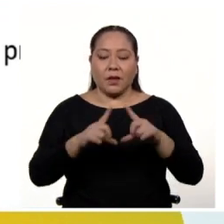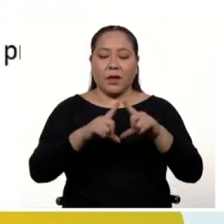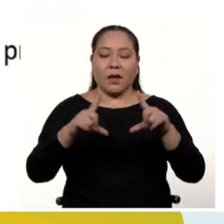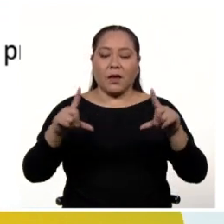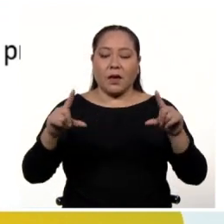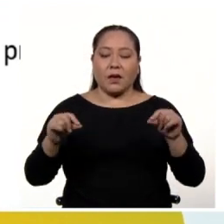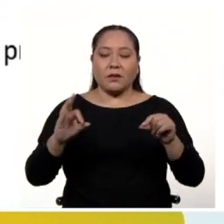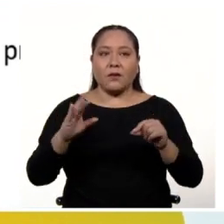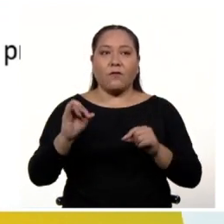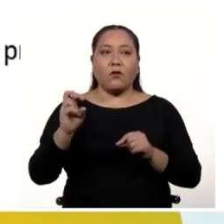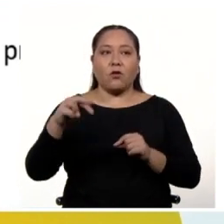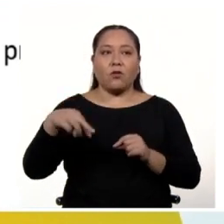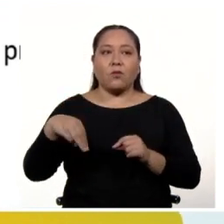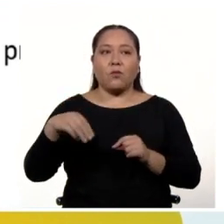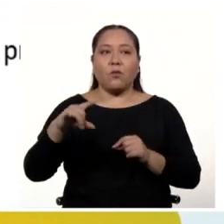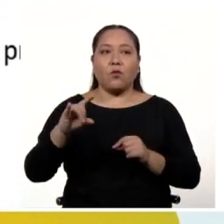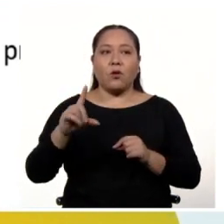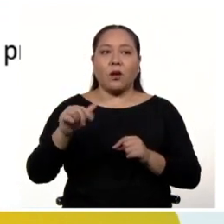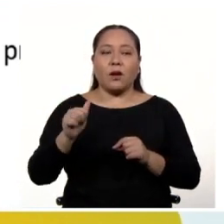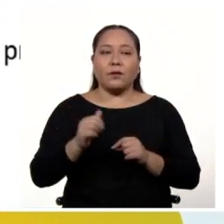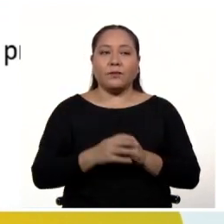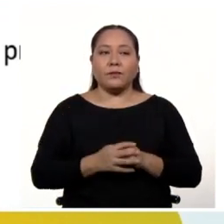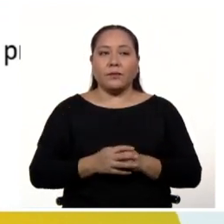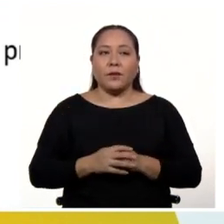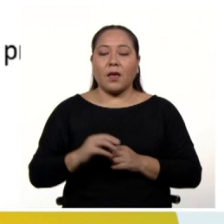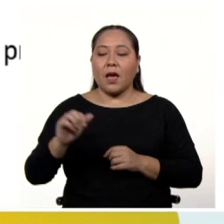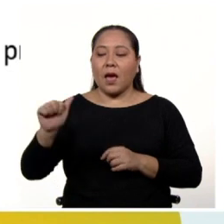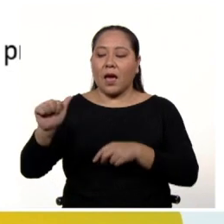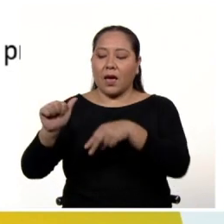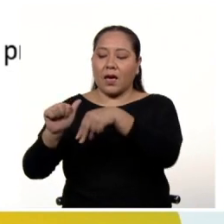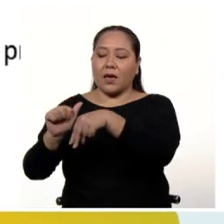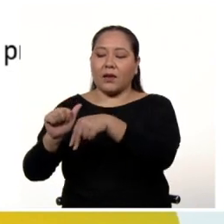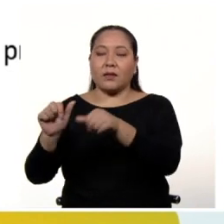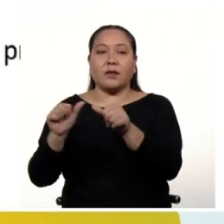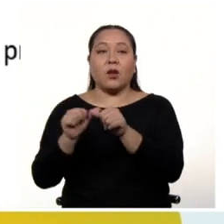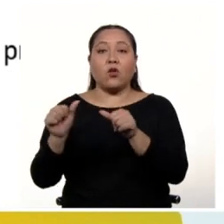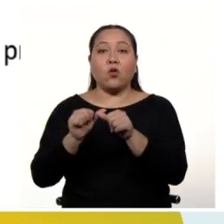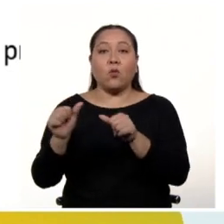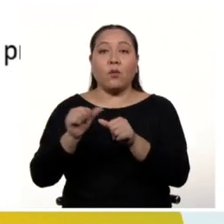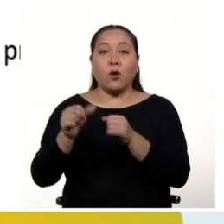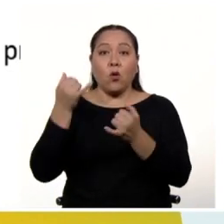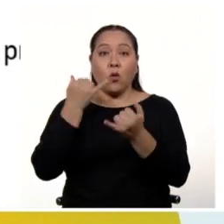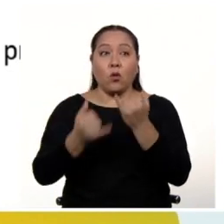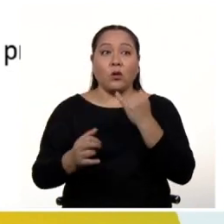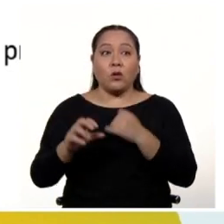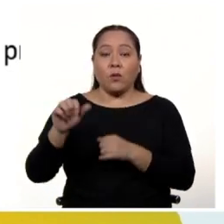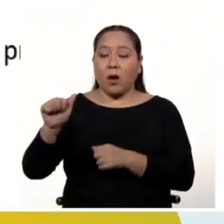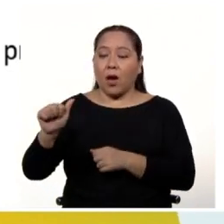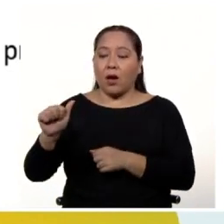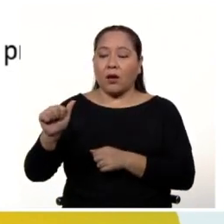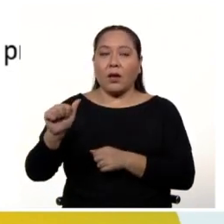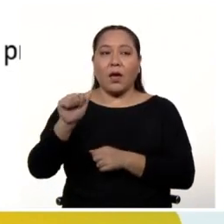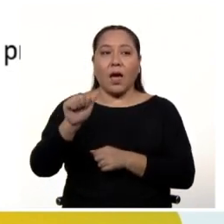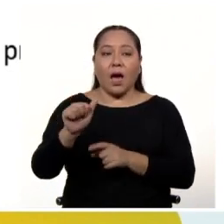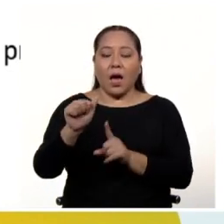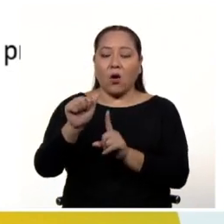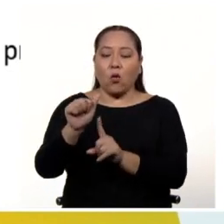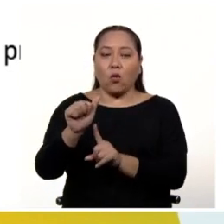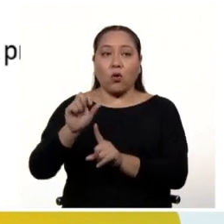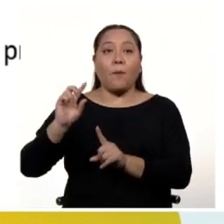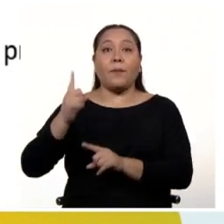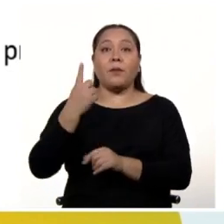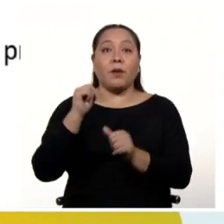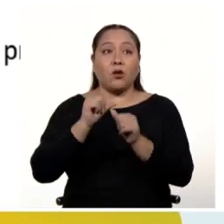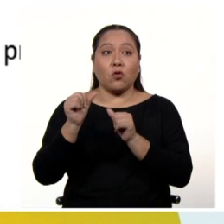expresión A sub n, que es el término enésimo A sub n, es igual al primer término A sub